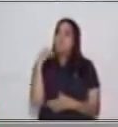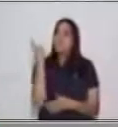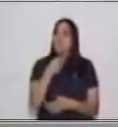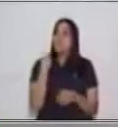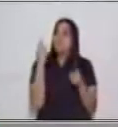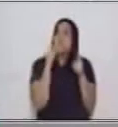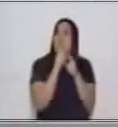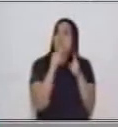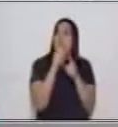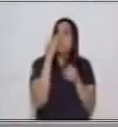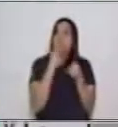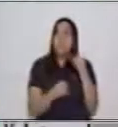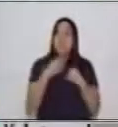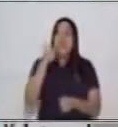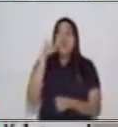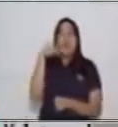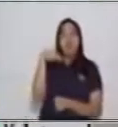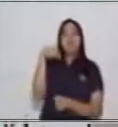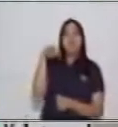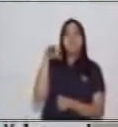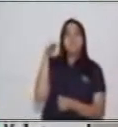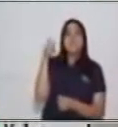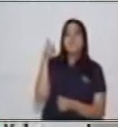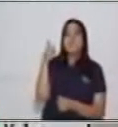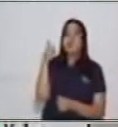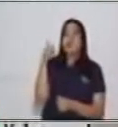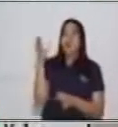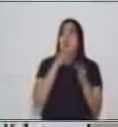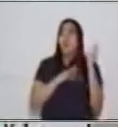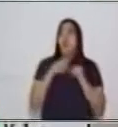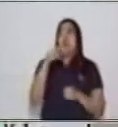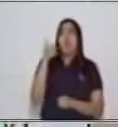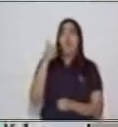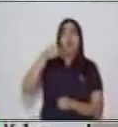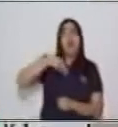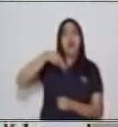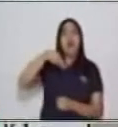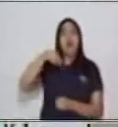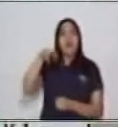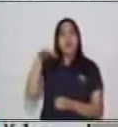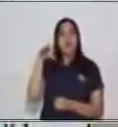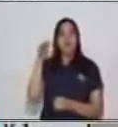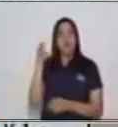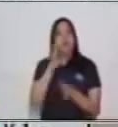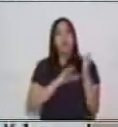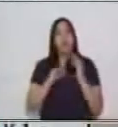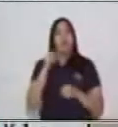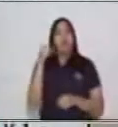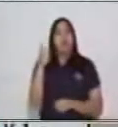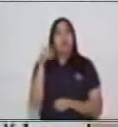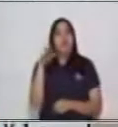las palabras terminadas en ansa o anso o bien asgo